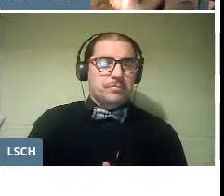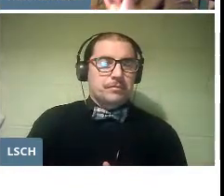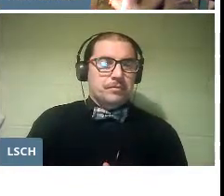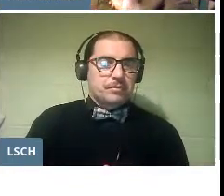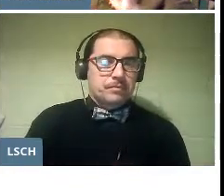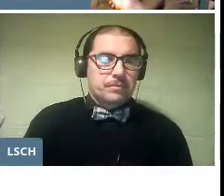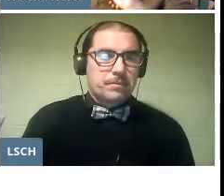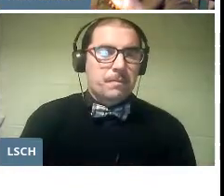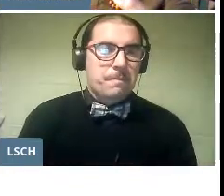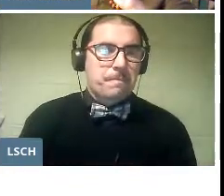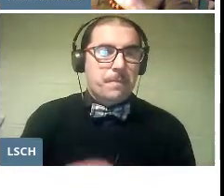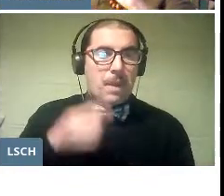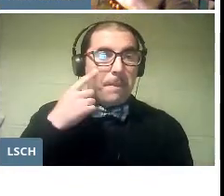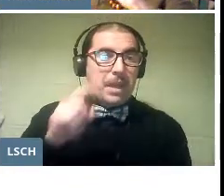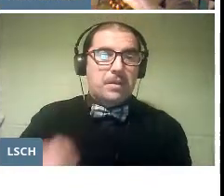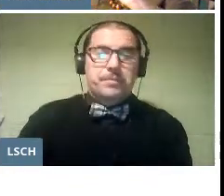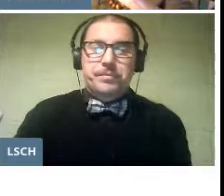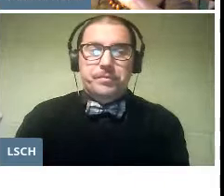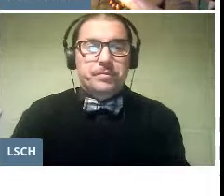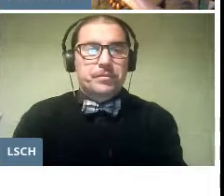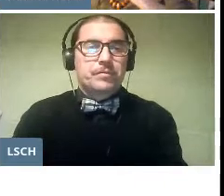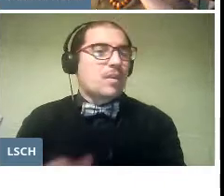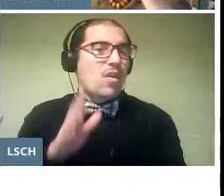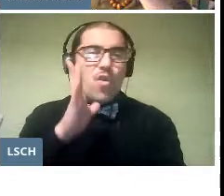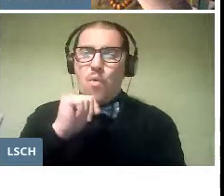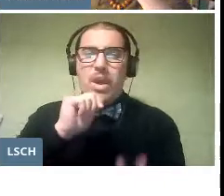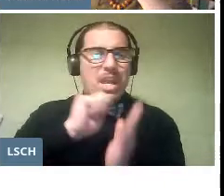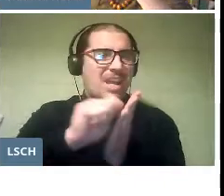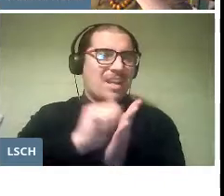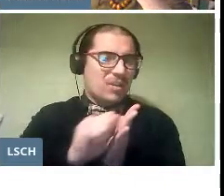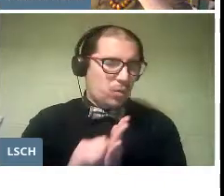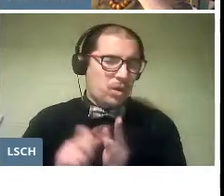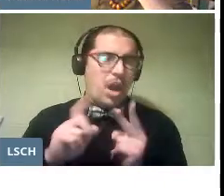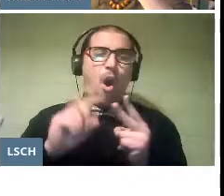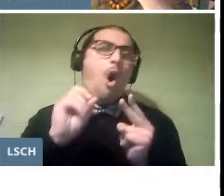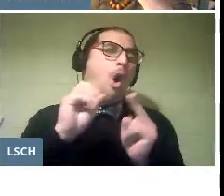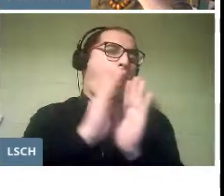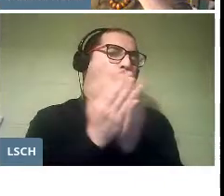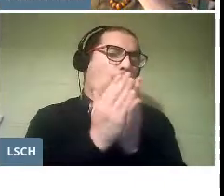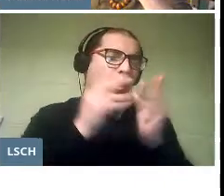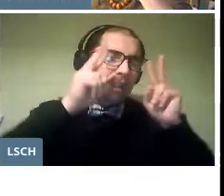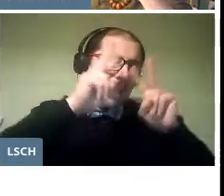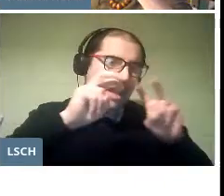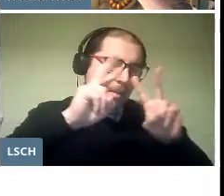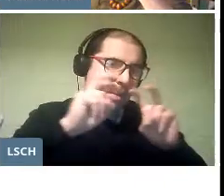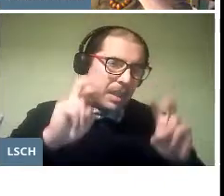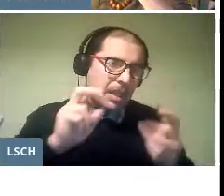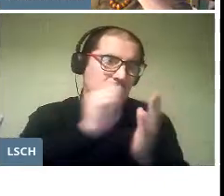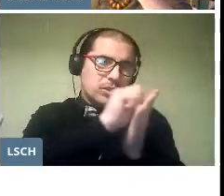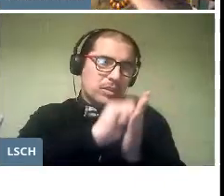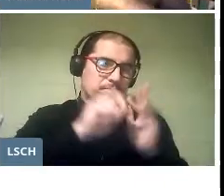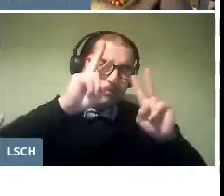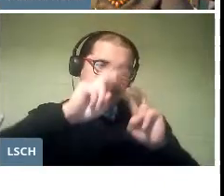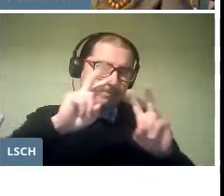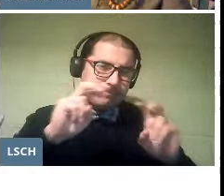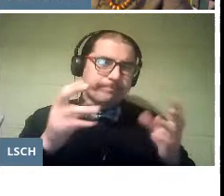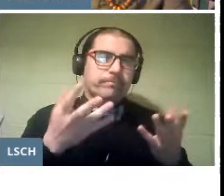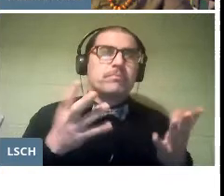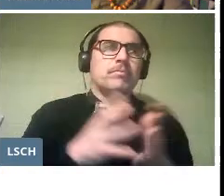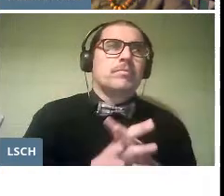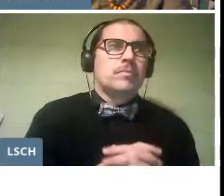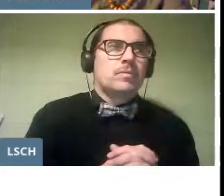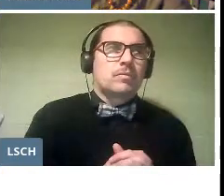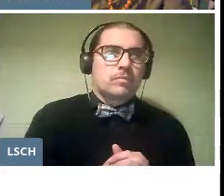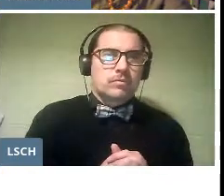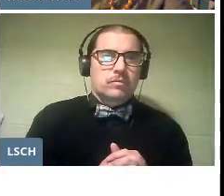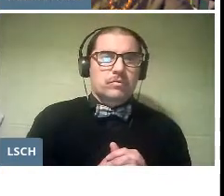A pesar de que no contamos con escritura y fuentes, como decía, fuentes fiables